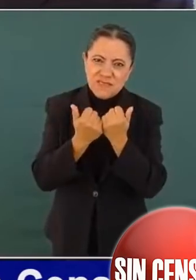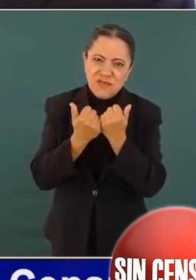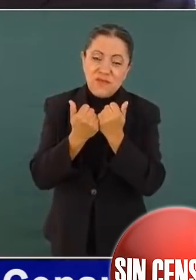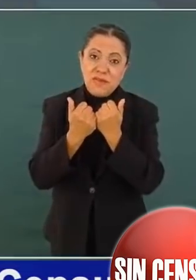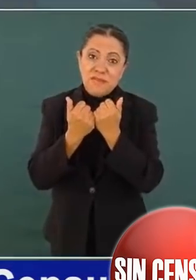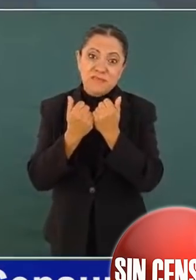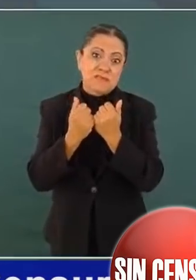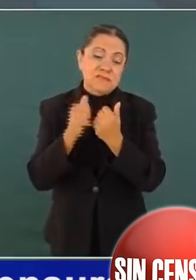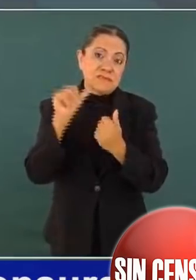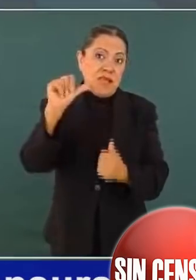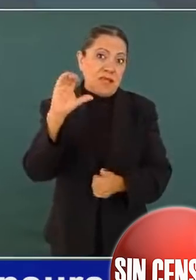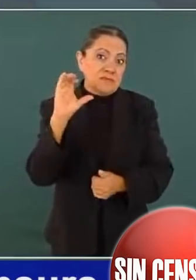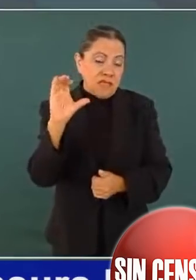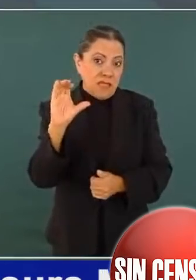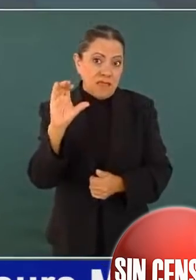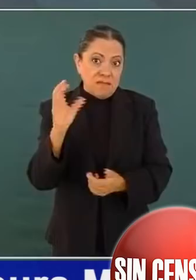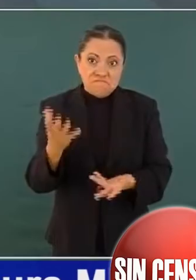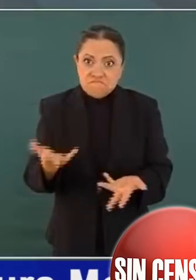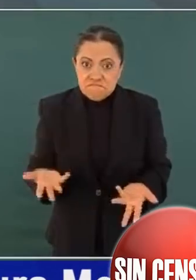Hay otra figura que